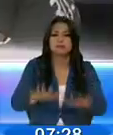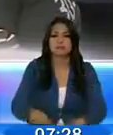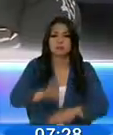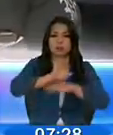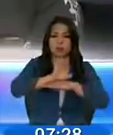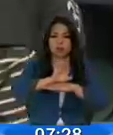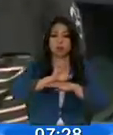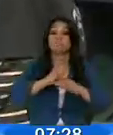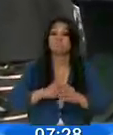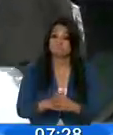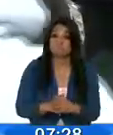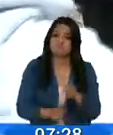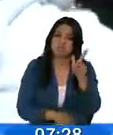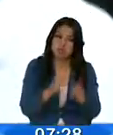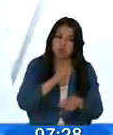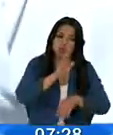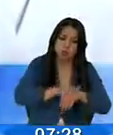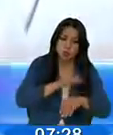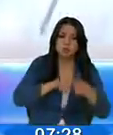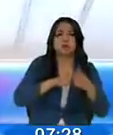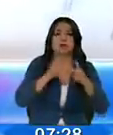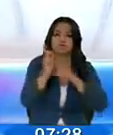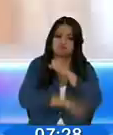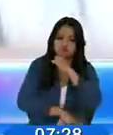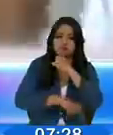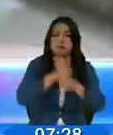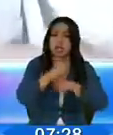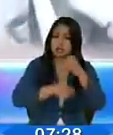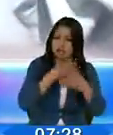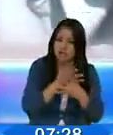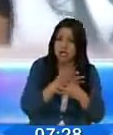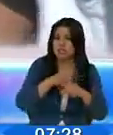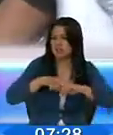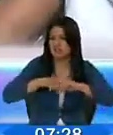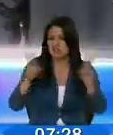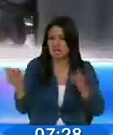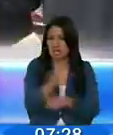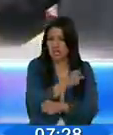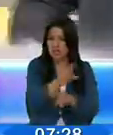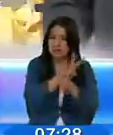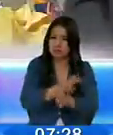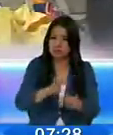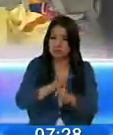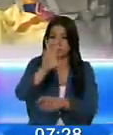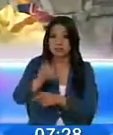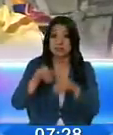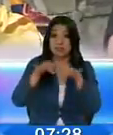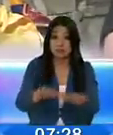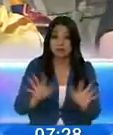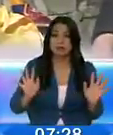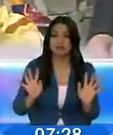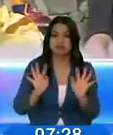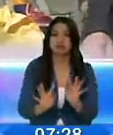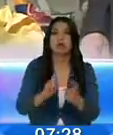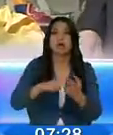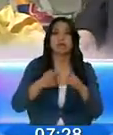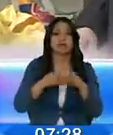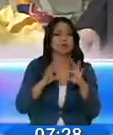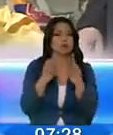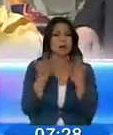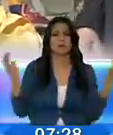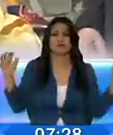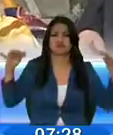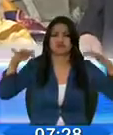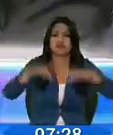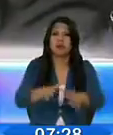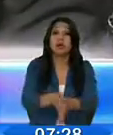país. Vinculados, procesados y sentenciados por diversos delitos dentro del caso 30S, llegaron junto a amigos y familiares.